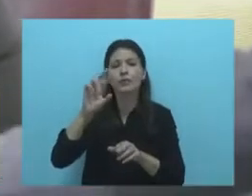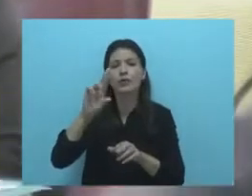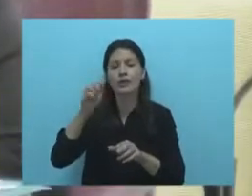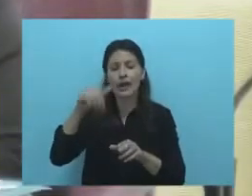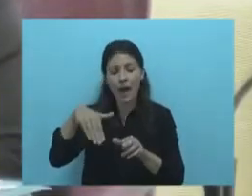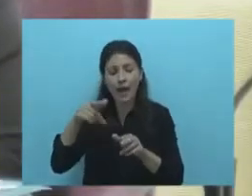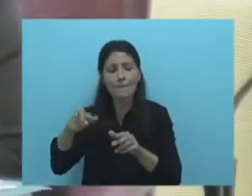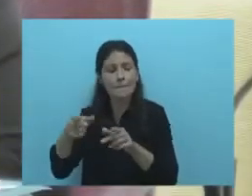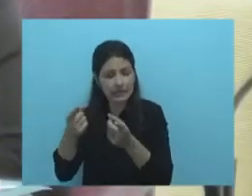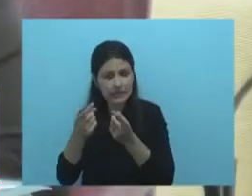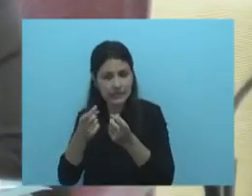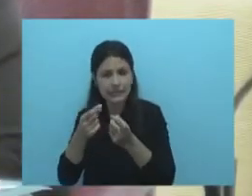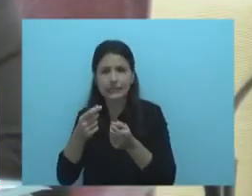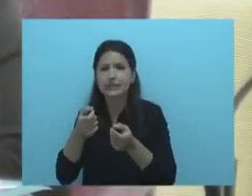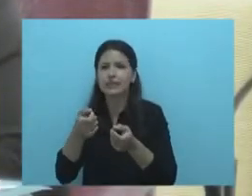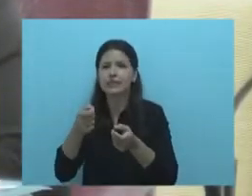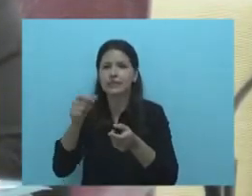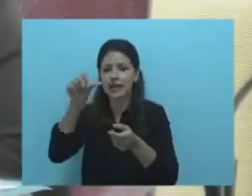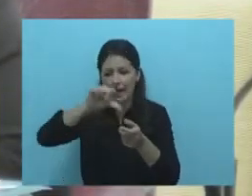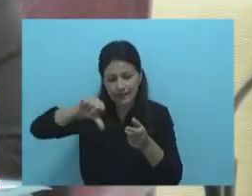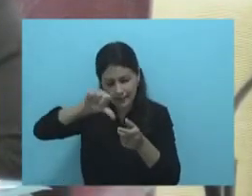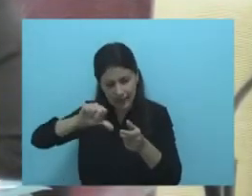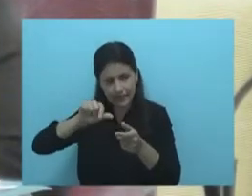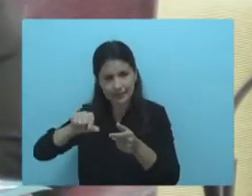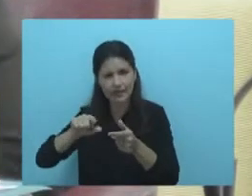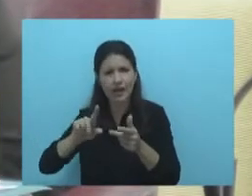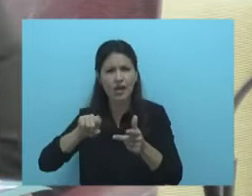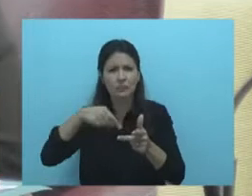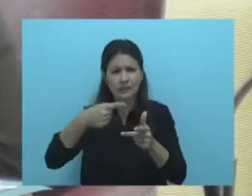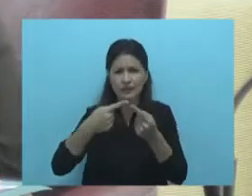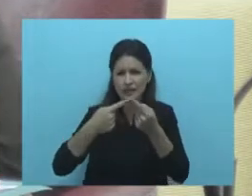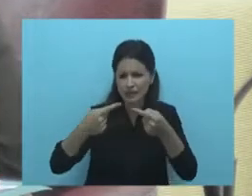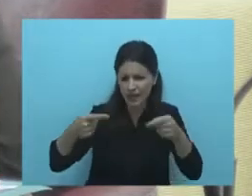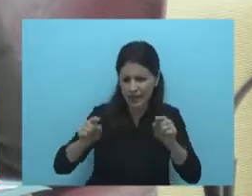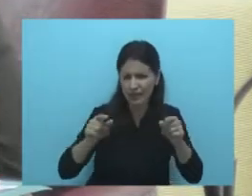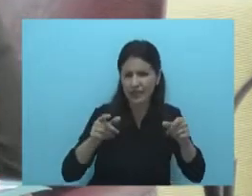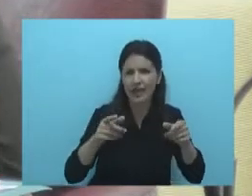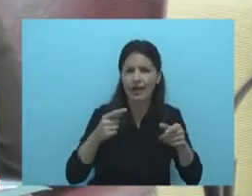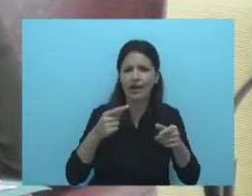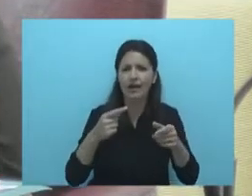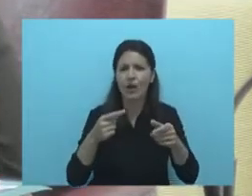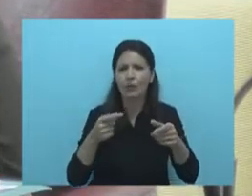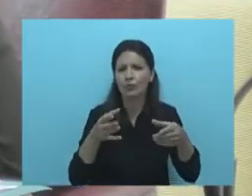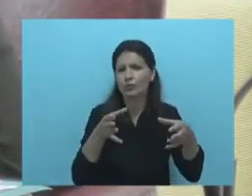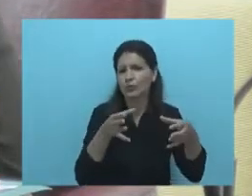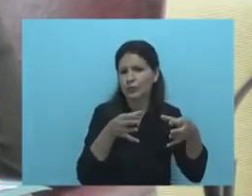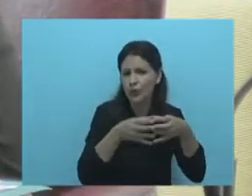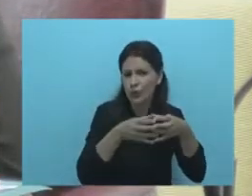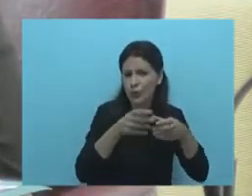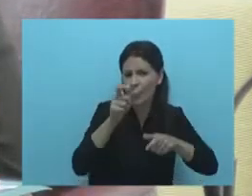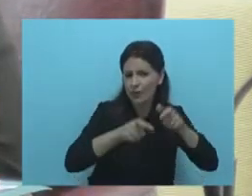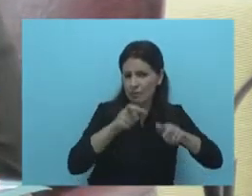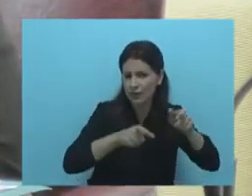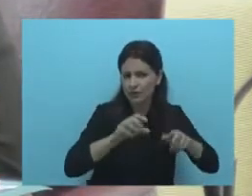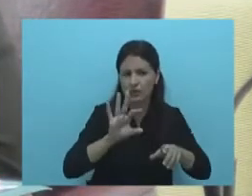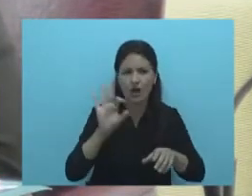ojalá lo tengan, que puedan acceder a ese cannabis, es lo que todos queremos acá. Pero otra cosa muy distinta es